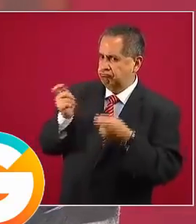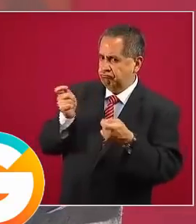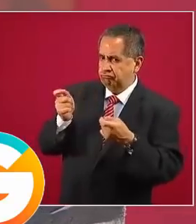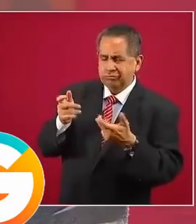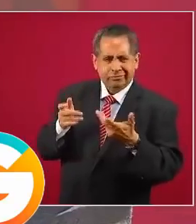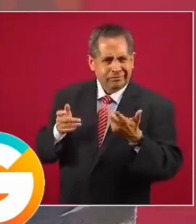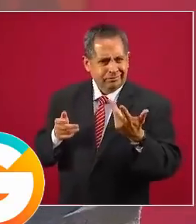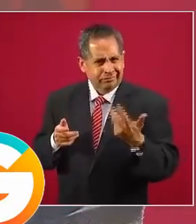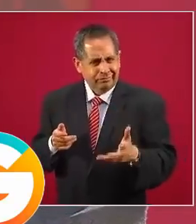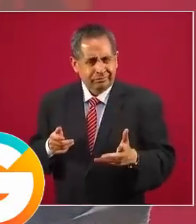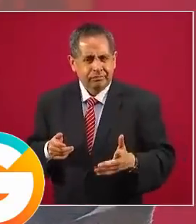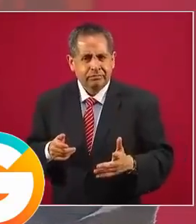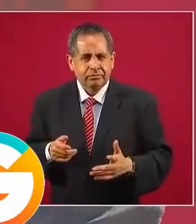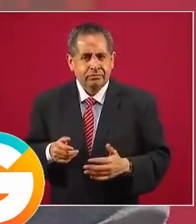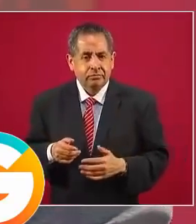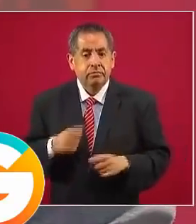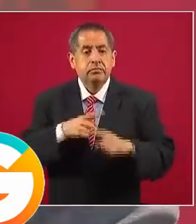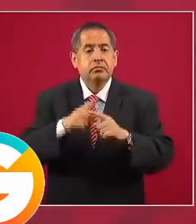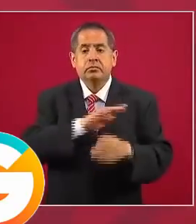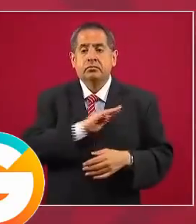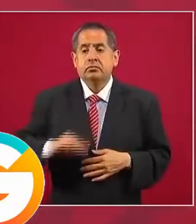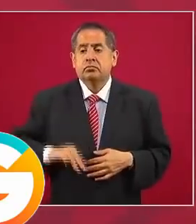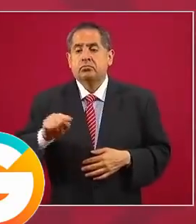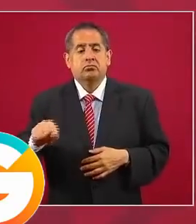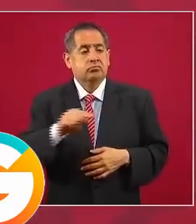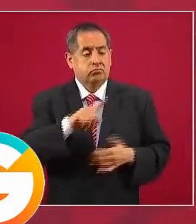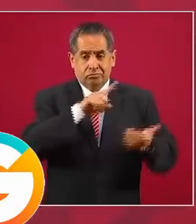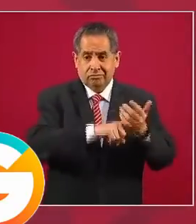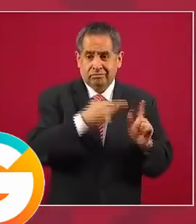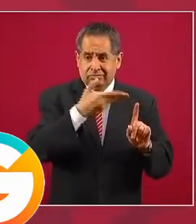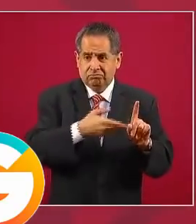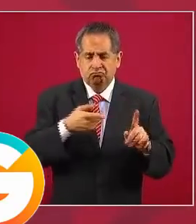en los municipios, control